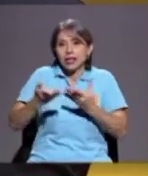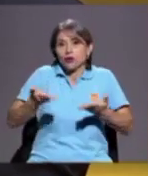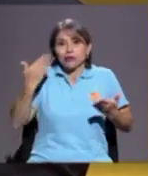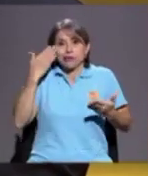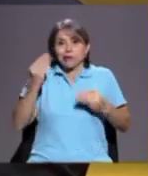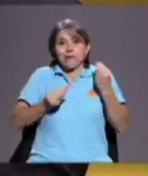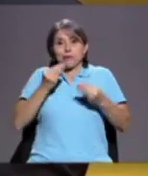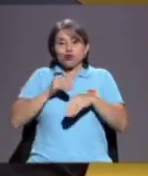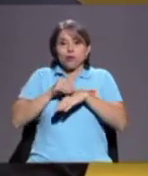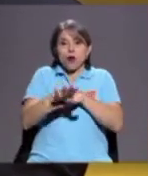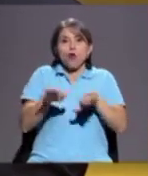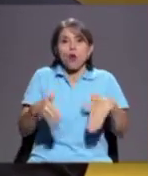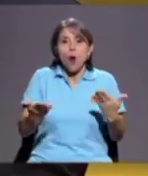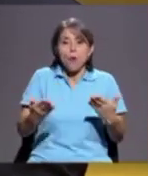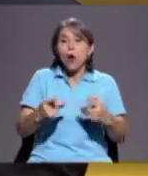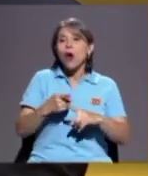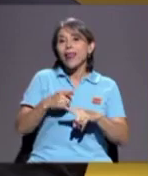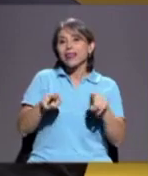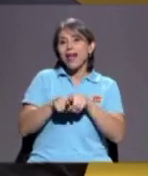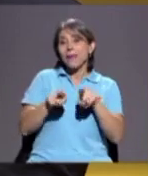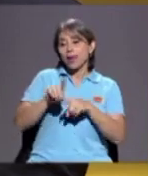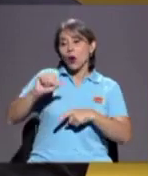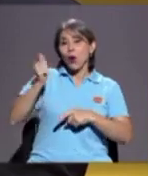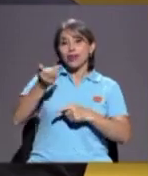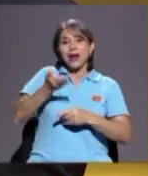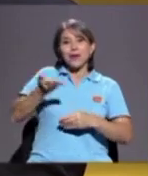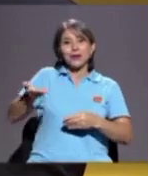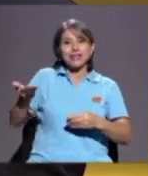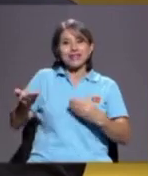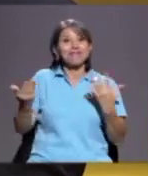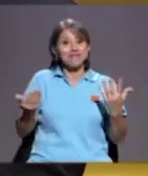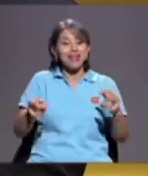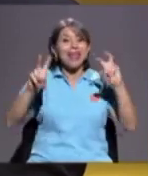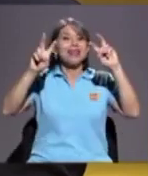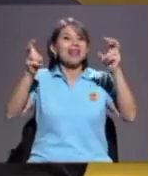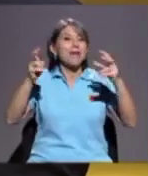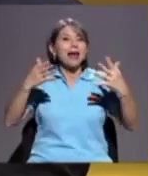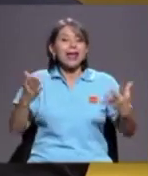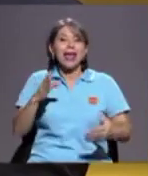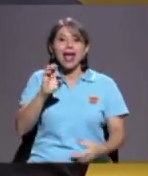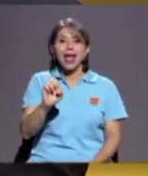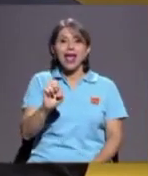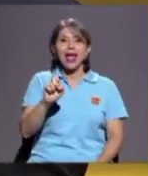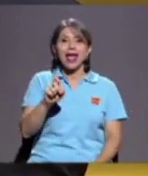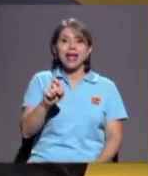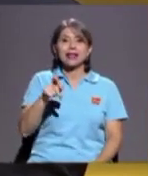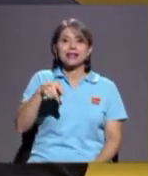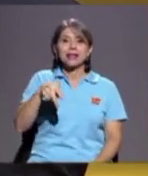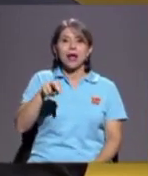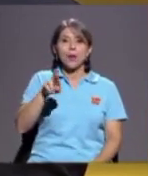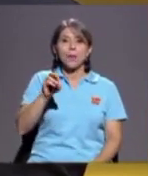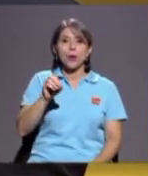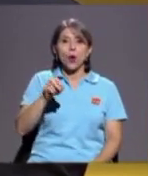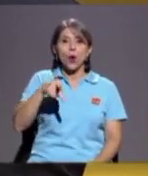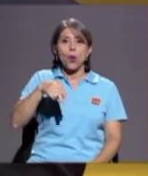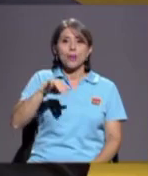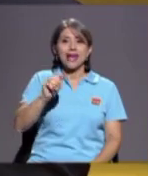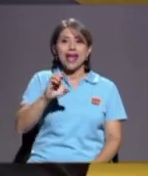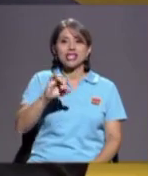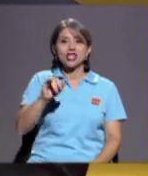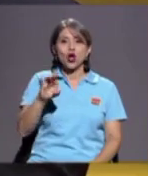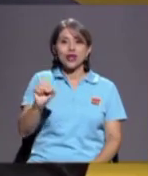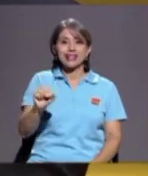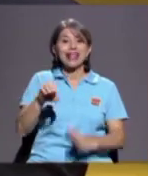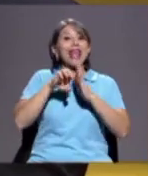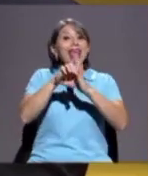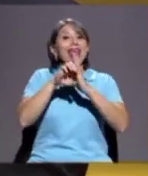tal vez mucho es particular de Costa Rica, que es el tema de las expropiaciones. Especialmente los proyectos de infraestructura vial, eso ha sido un dolor